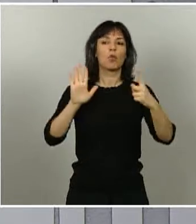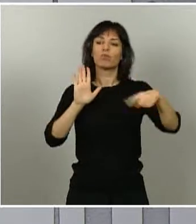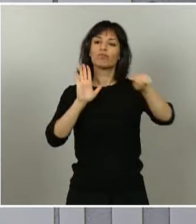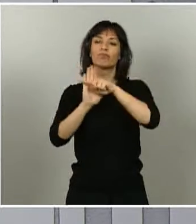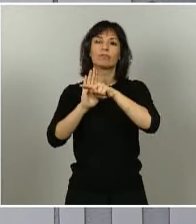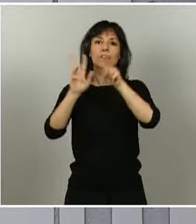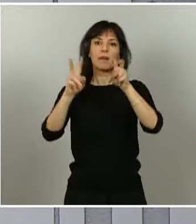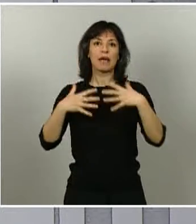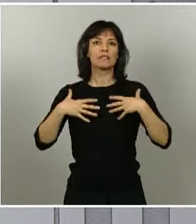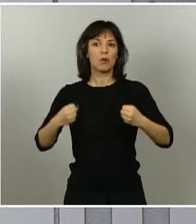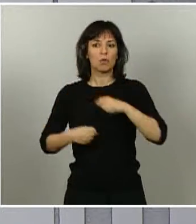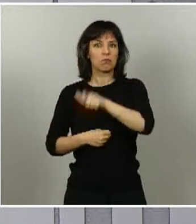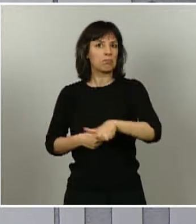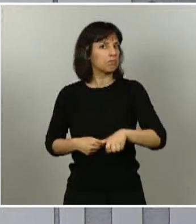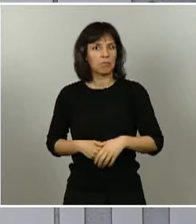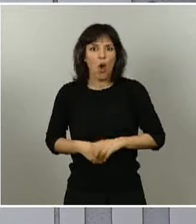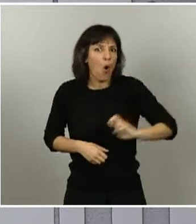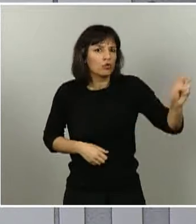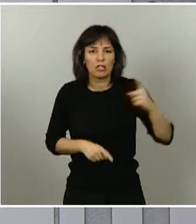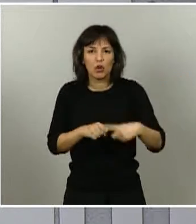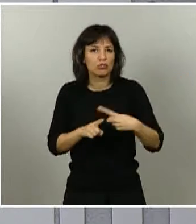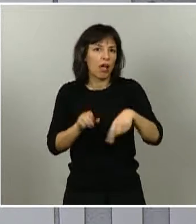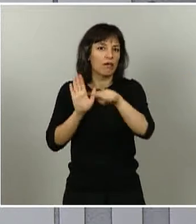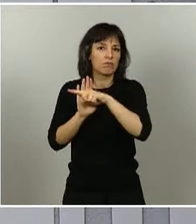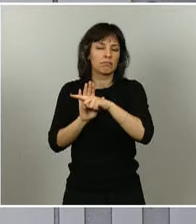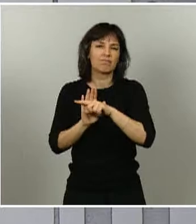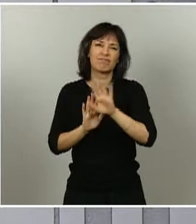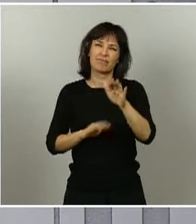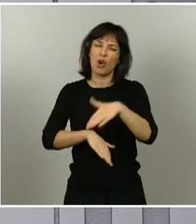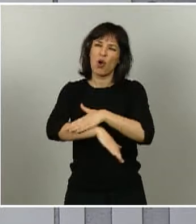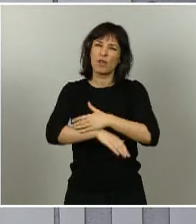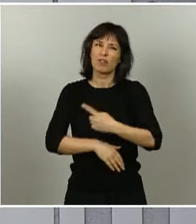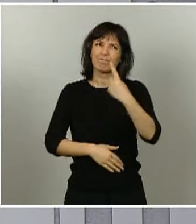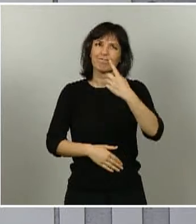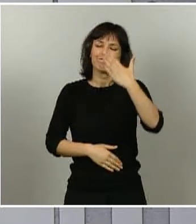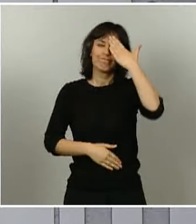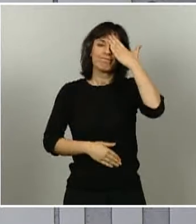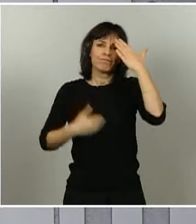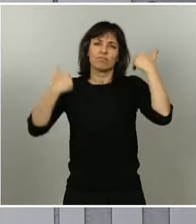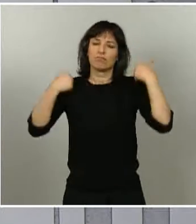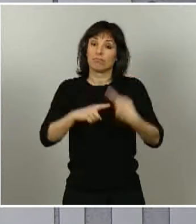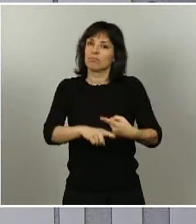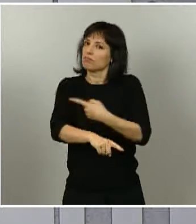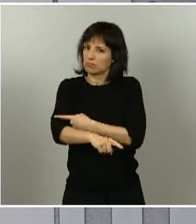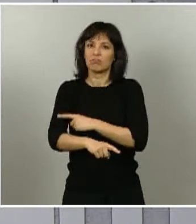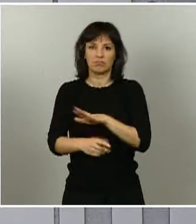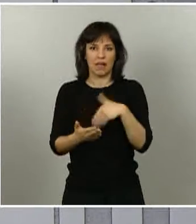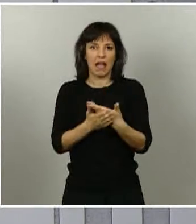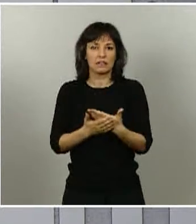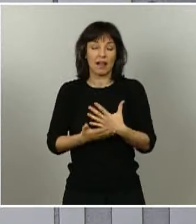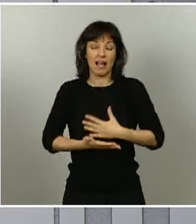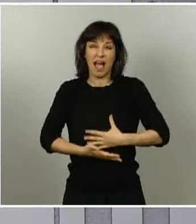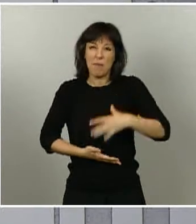este Gobierno ha pecado de algo, ha sido de exceso de responsabilidad en este sentido, en donde ha llevado al límite de su capacidad de